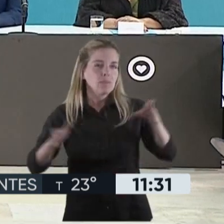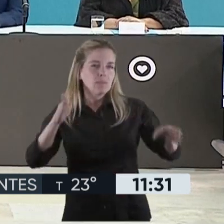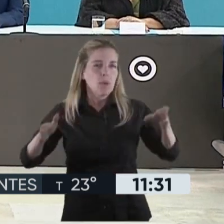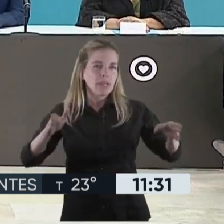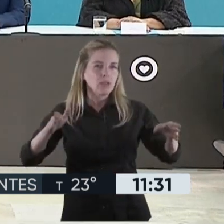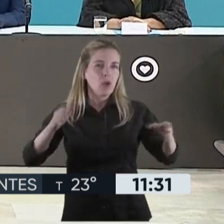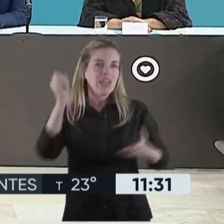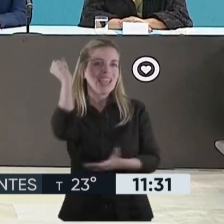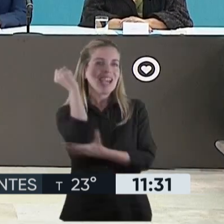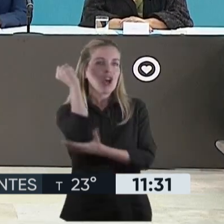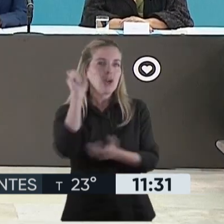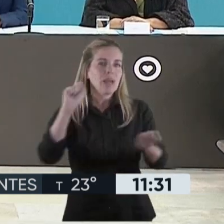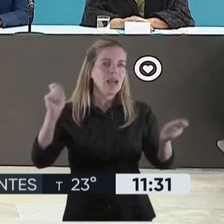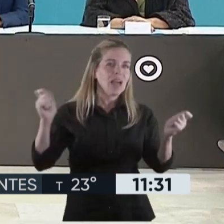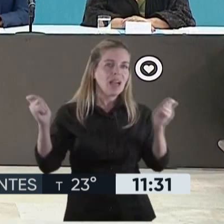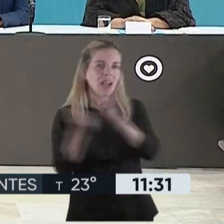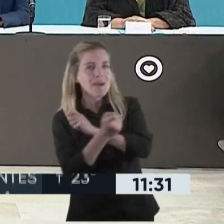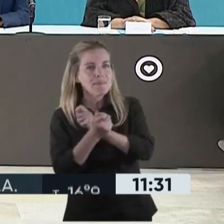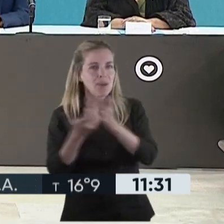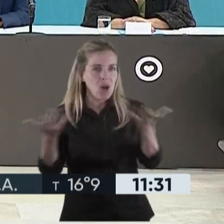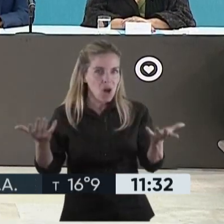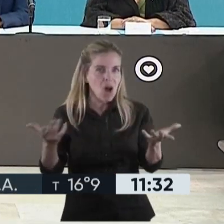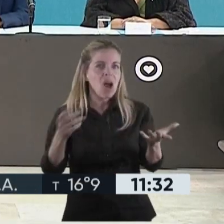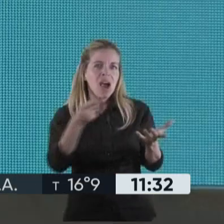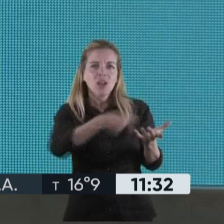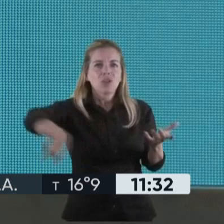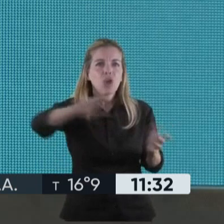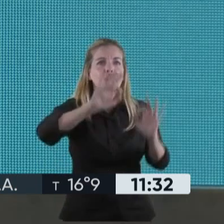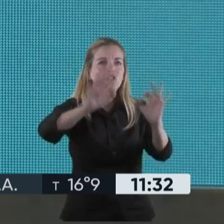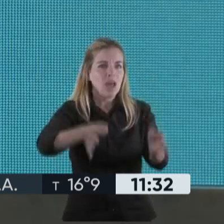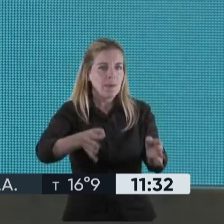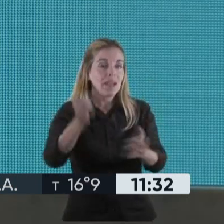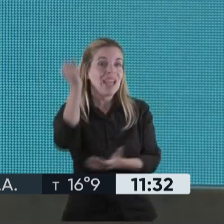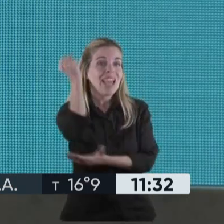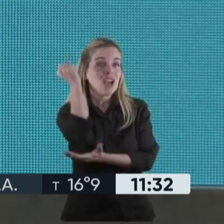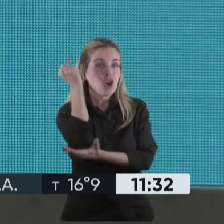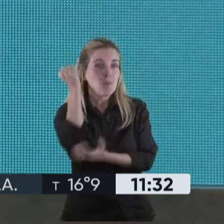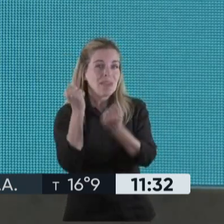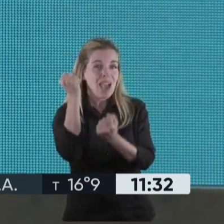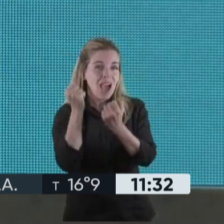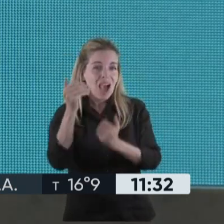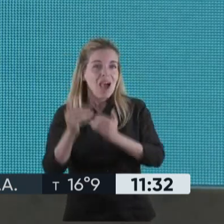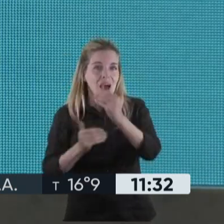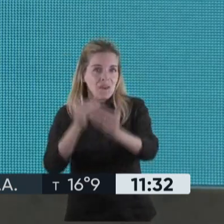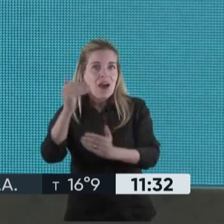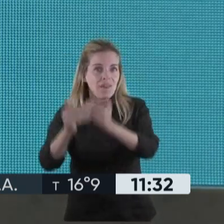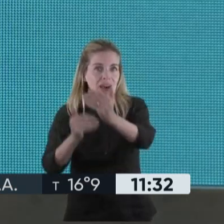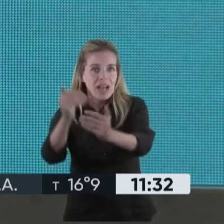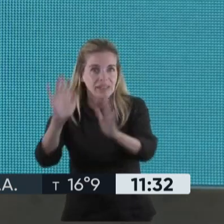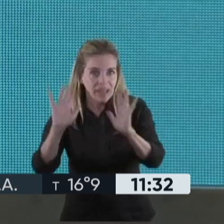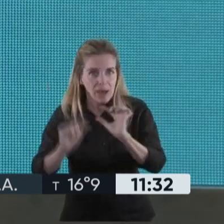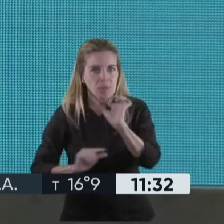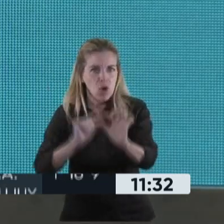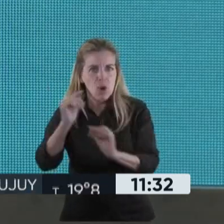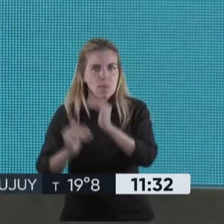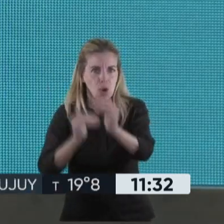nuestra economía. Es una economía que, como todos han dicho acá, crece, que debe mejorar